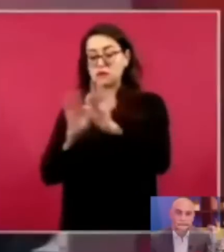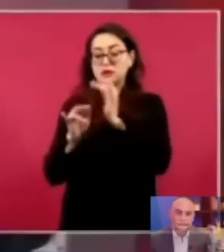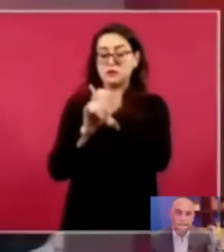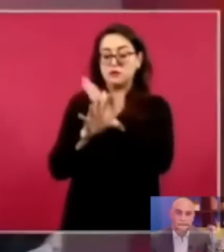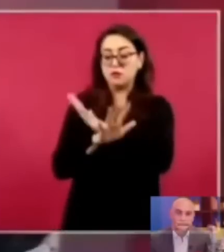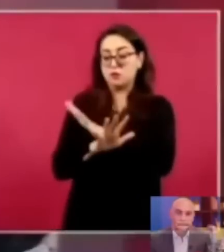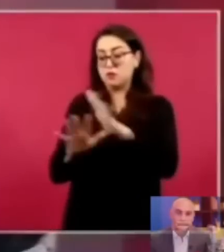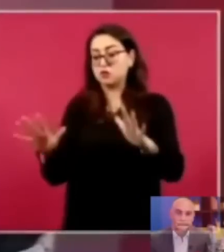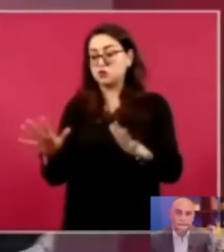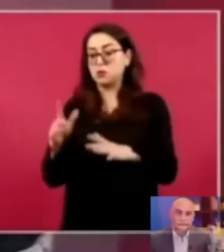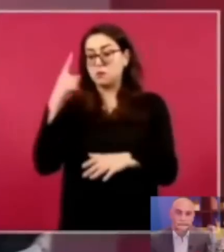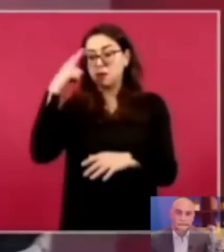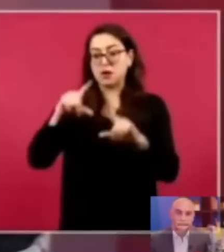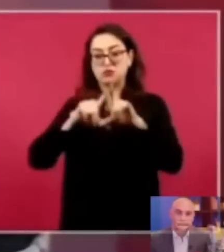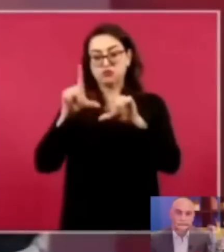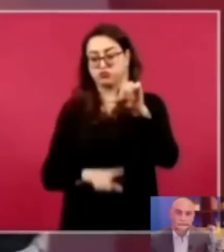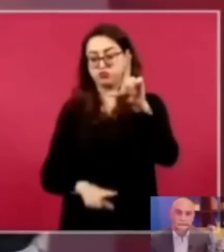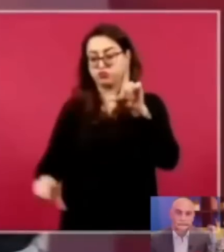va a informar